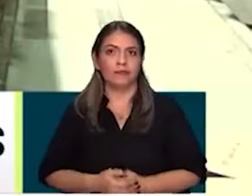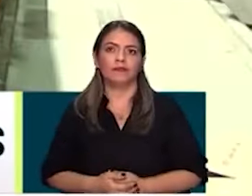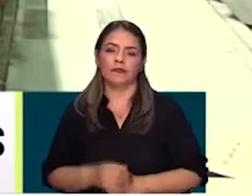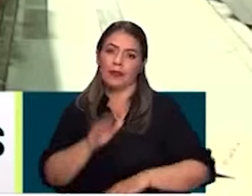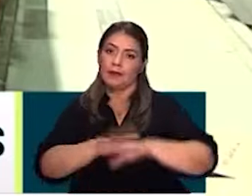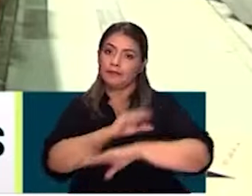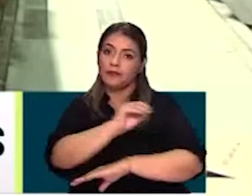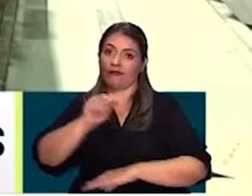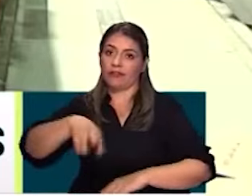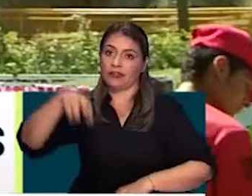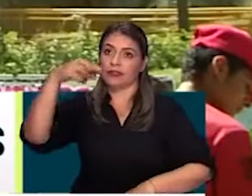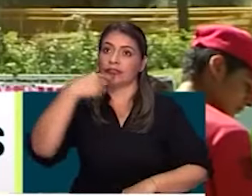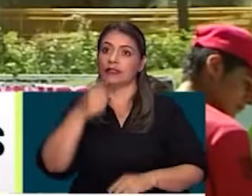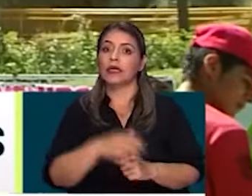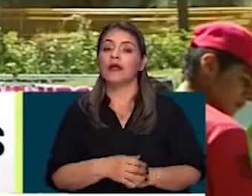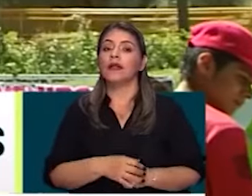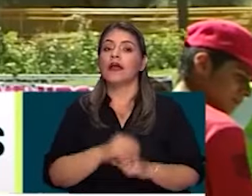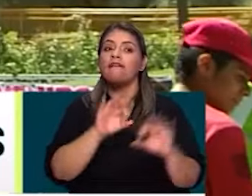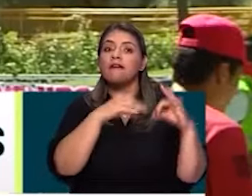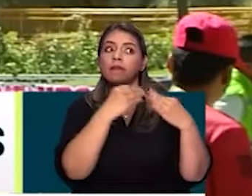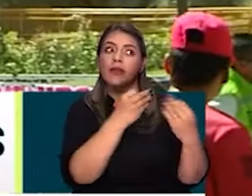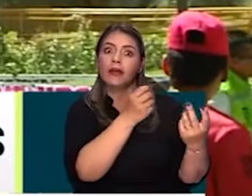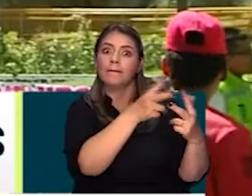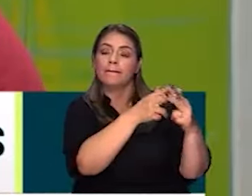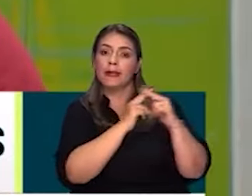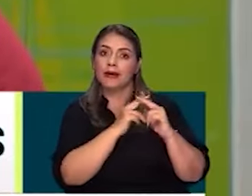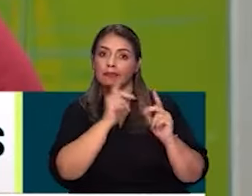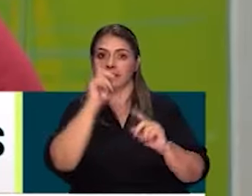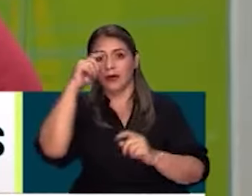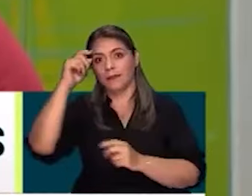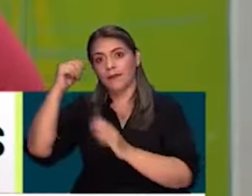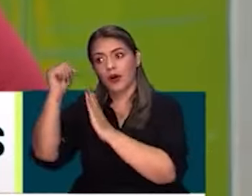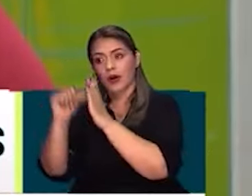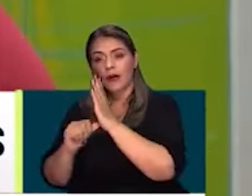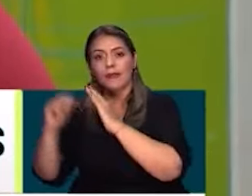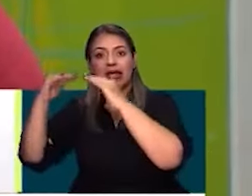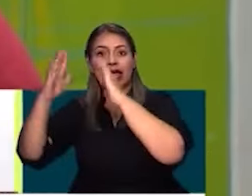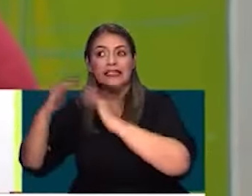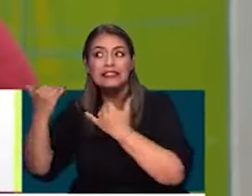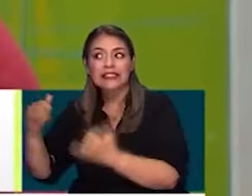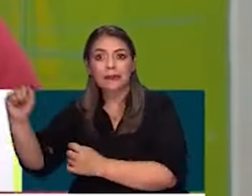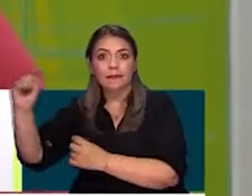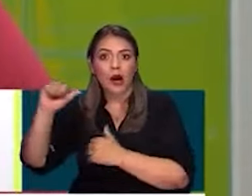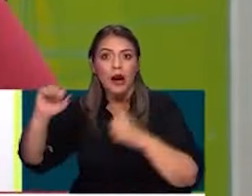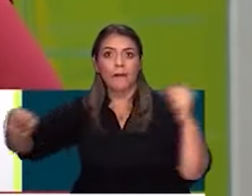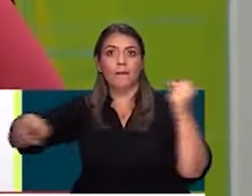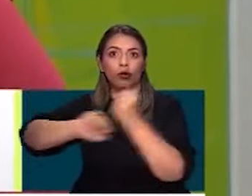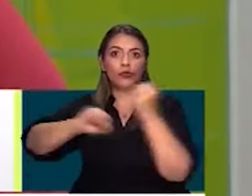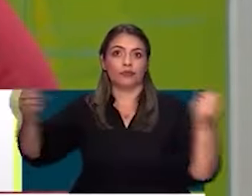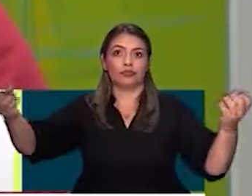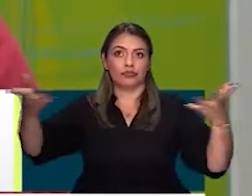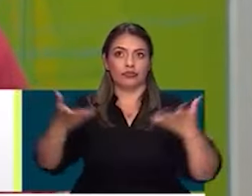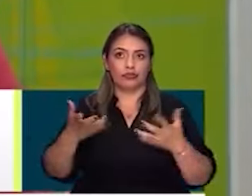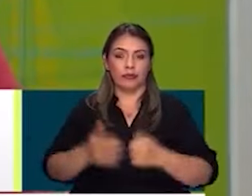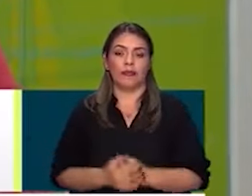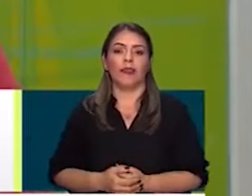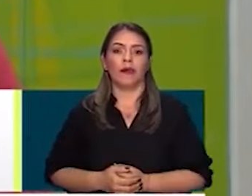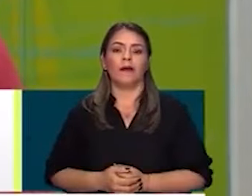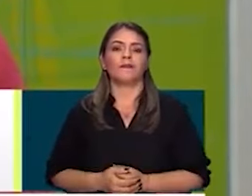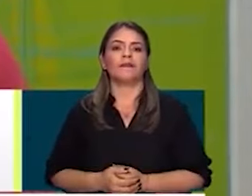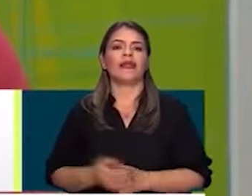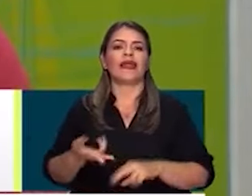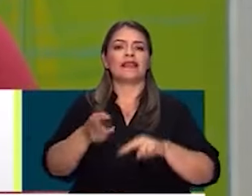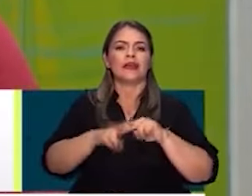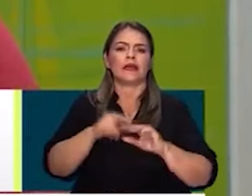subsidios de las cajas de compensación familiar y del programa mi casa ya pueden recibir el beneficio a la tasa de interés Fresh que les permite